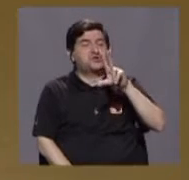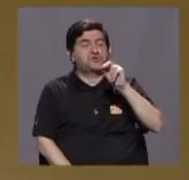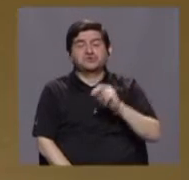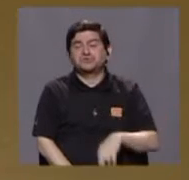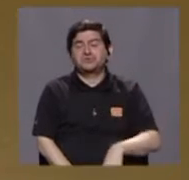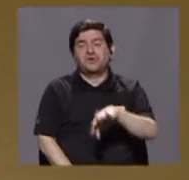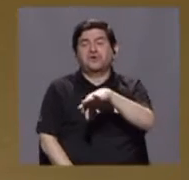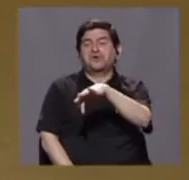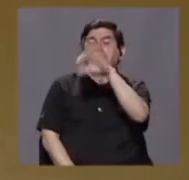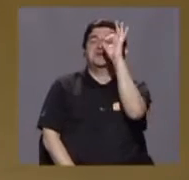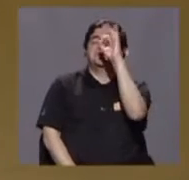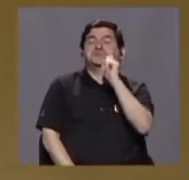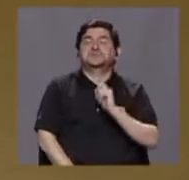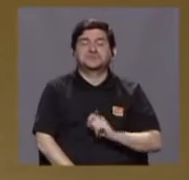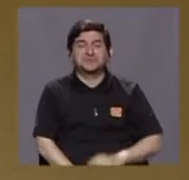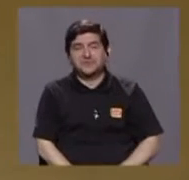optado